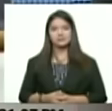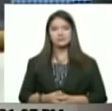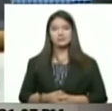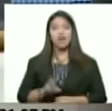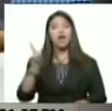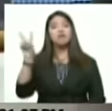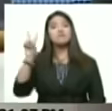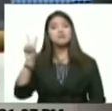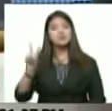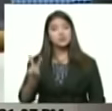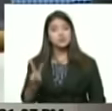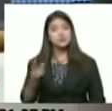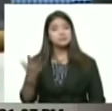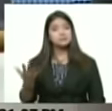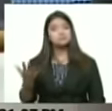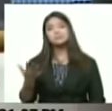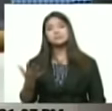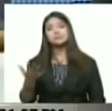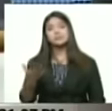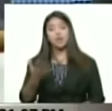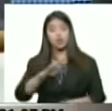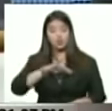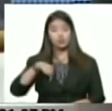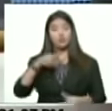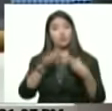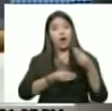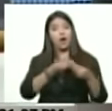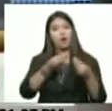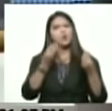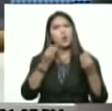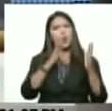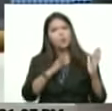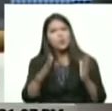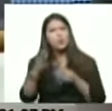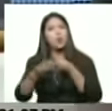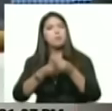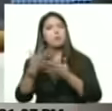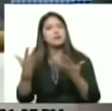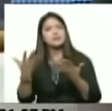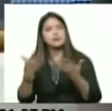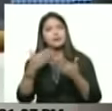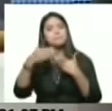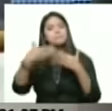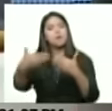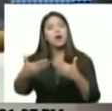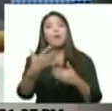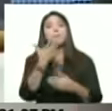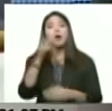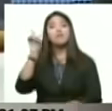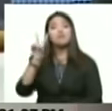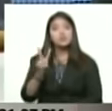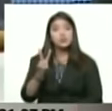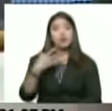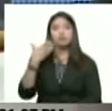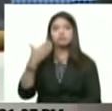Venezuela será lo que hagamos y cómo lo hagamos. Y si Venezuela va